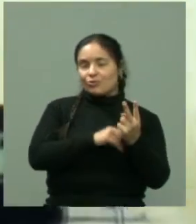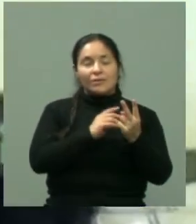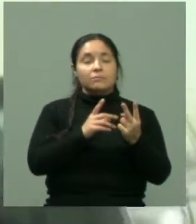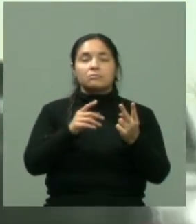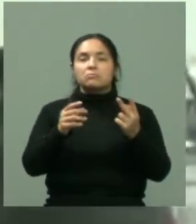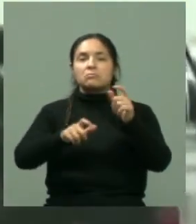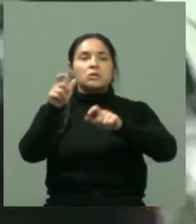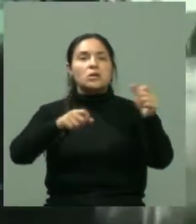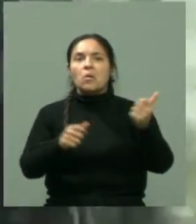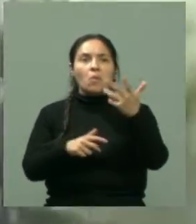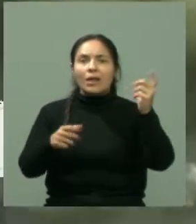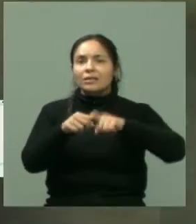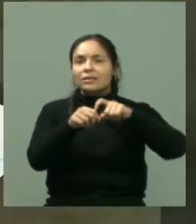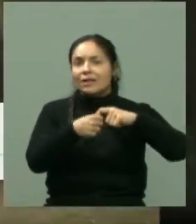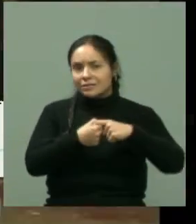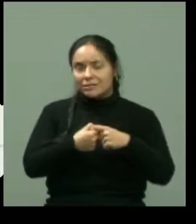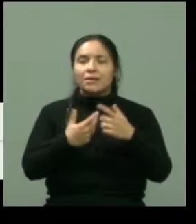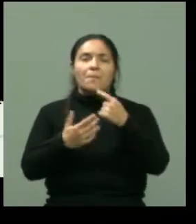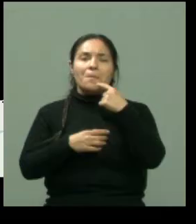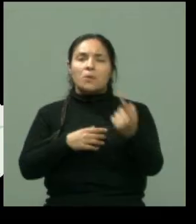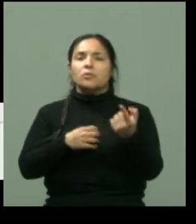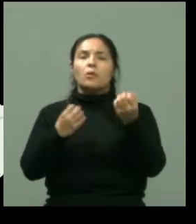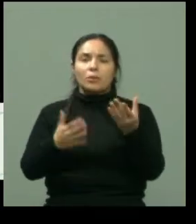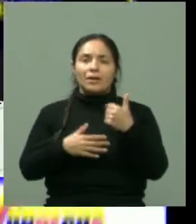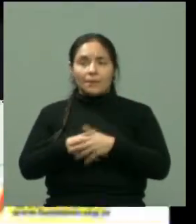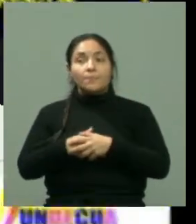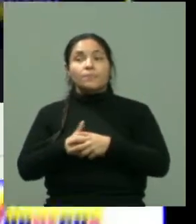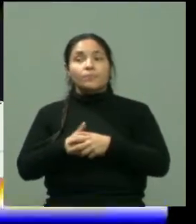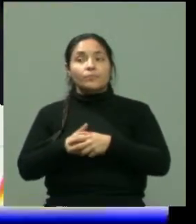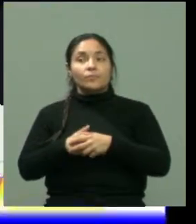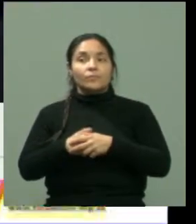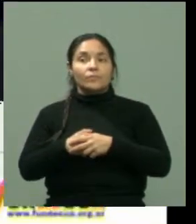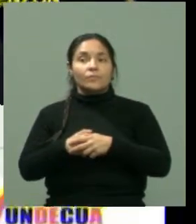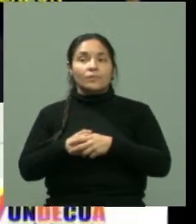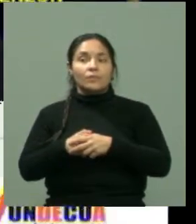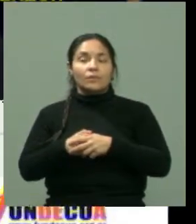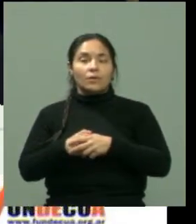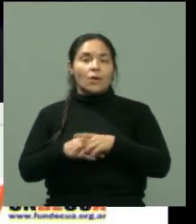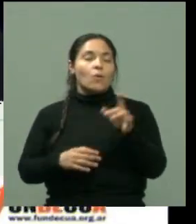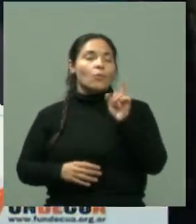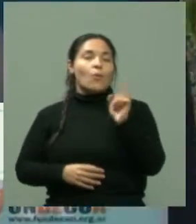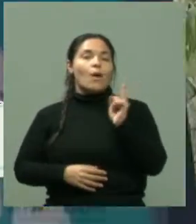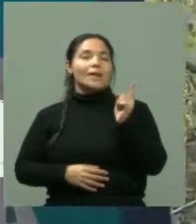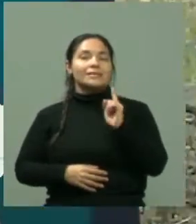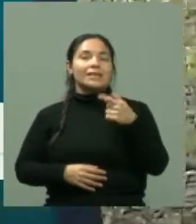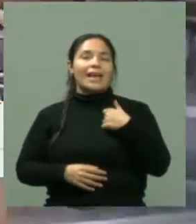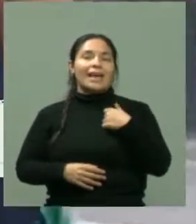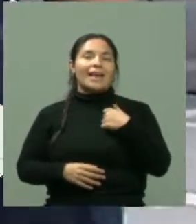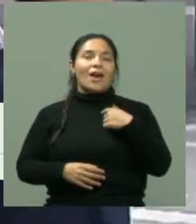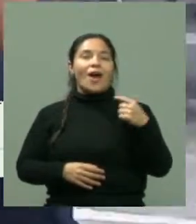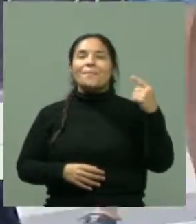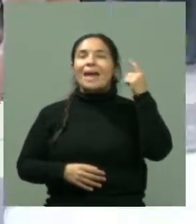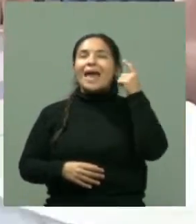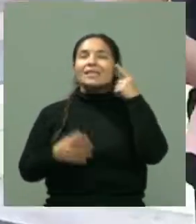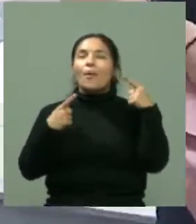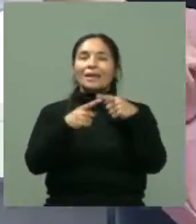les pregunto porque también hay una cuestión, y ustedes bien cuando arrancábamos la nota decían, no es una cuestión de meras intenciones el tema ambiental. Me